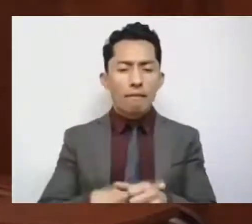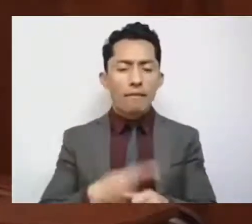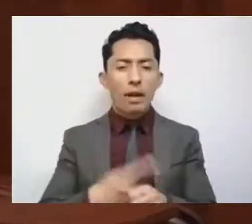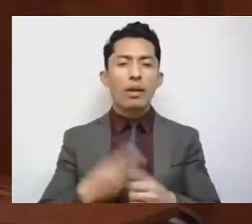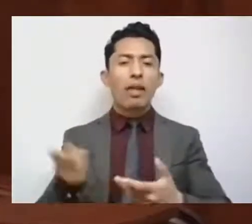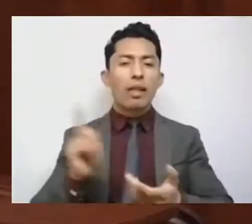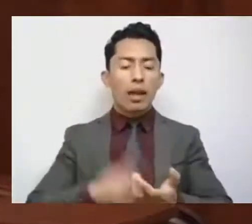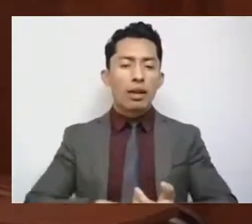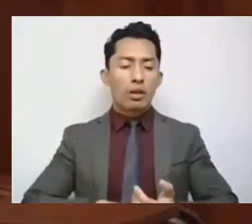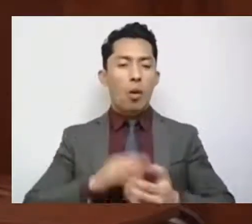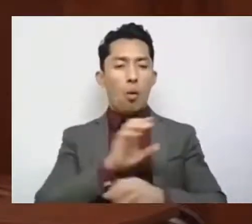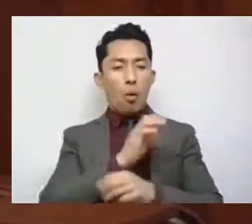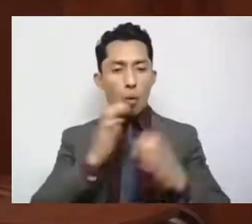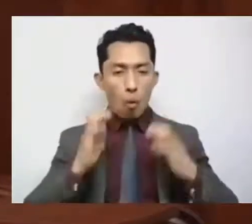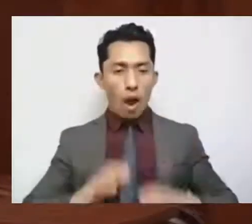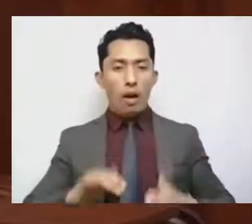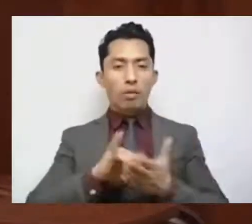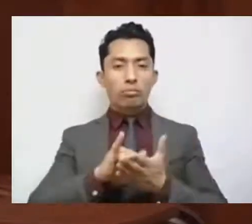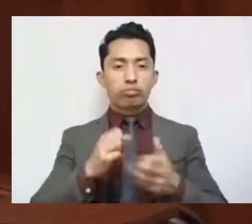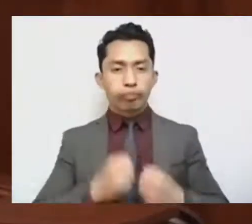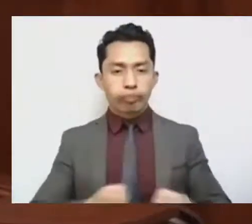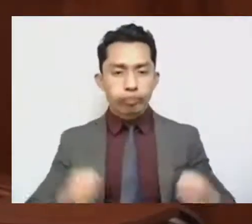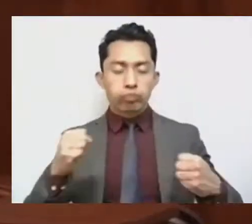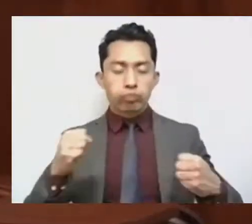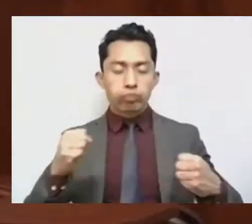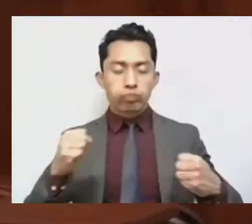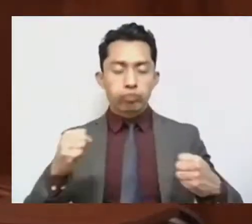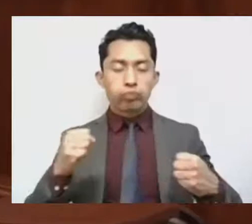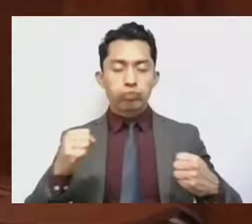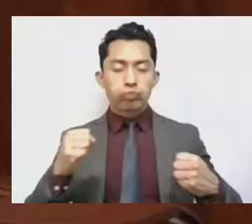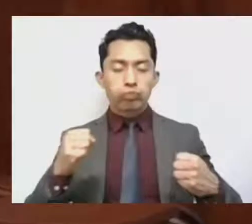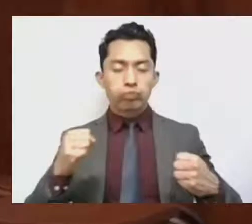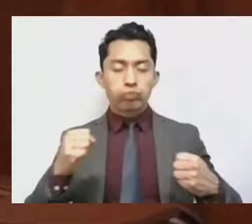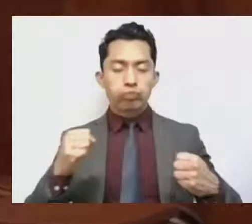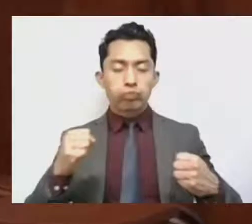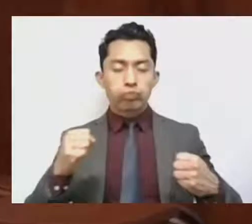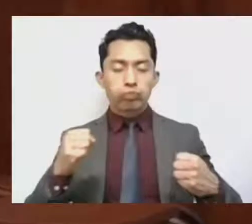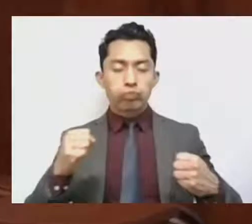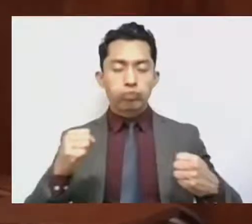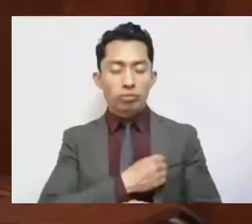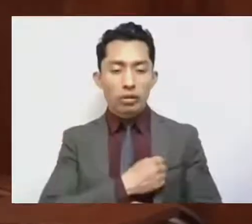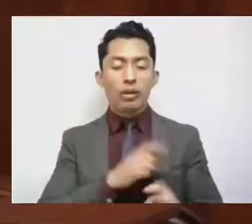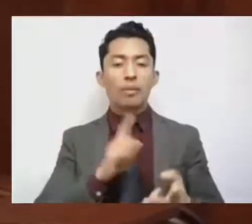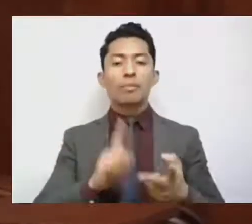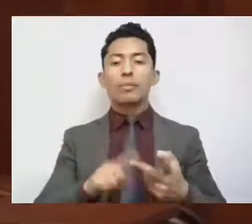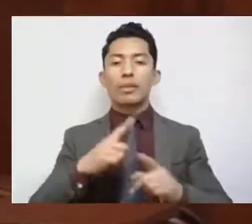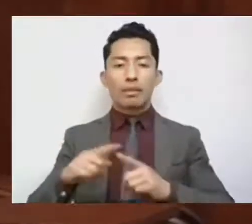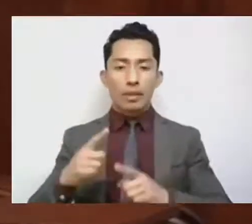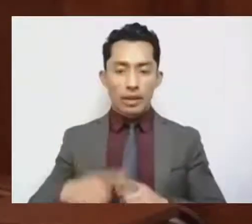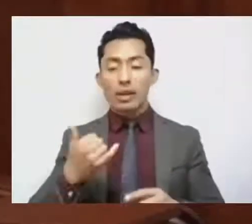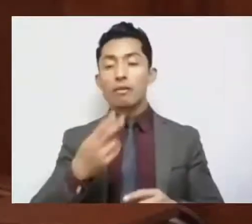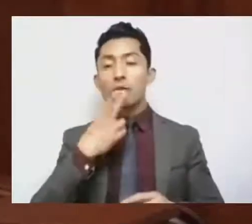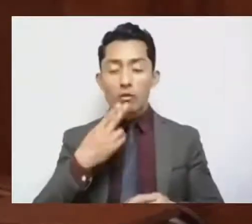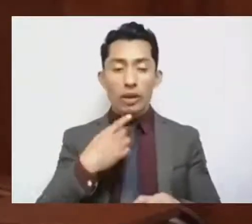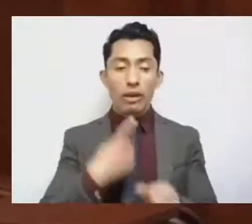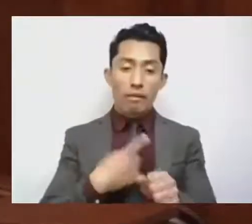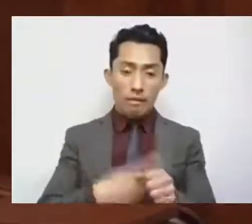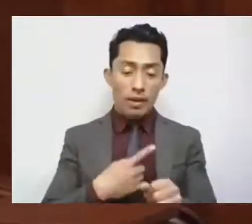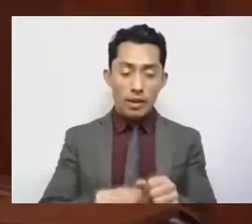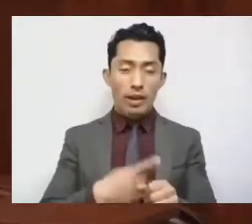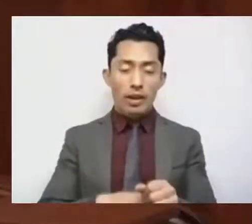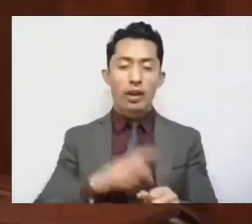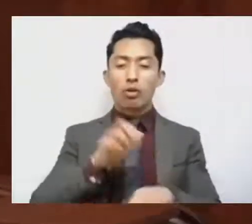metabólicas con obesidad, hipertensión arterial sistemática y diabetes mellitus tipo